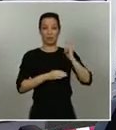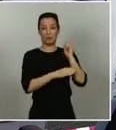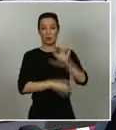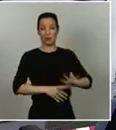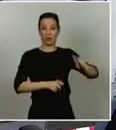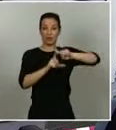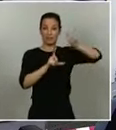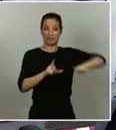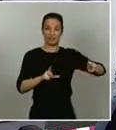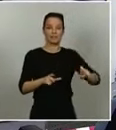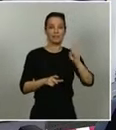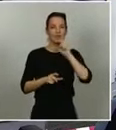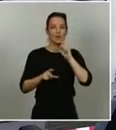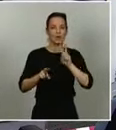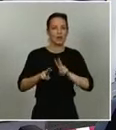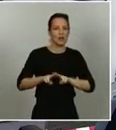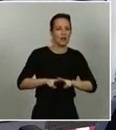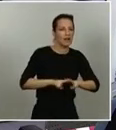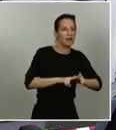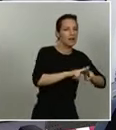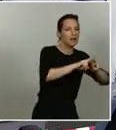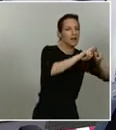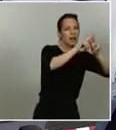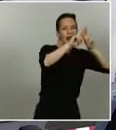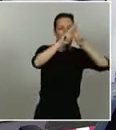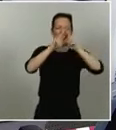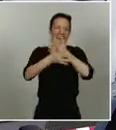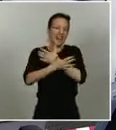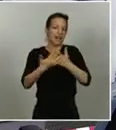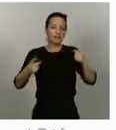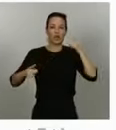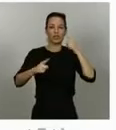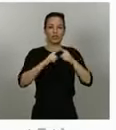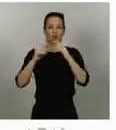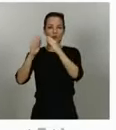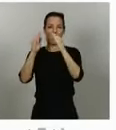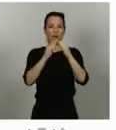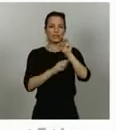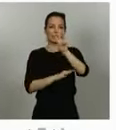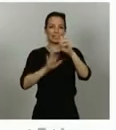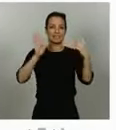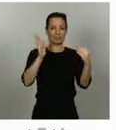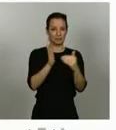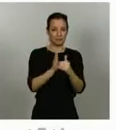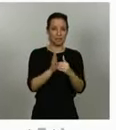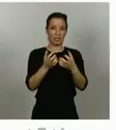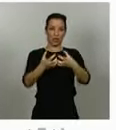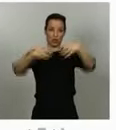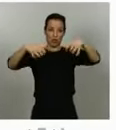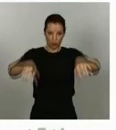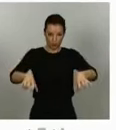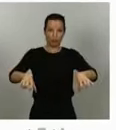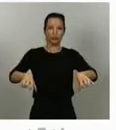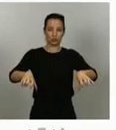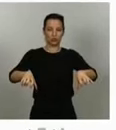muestreo muy grande dirigido a 36.000 hogares divididos en dos cohortes que se separan